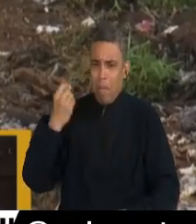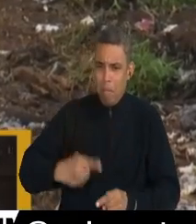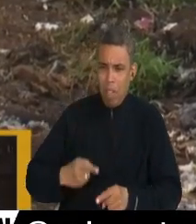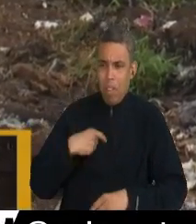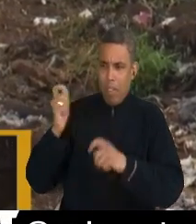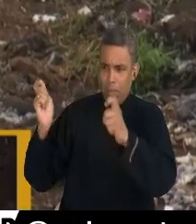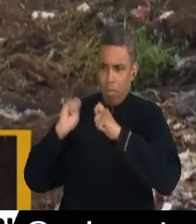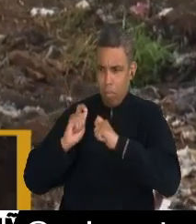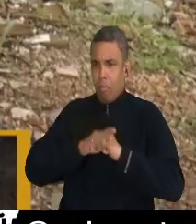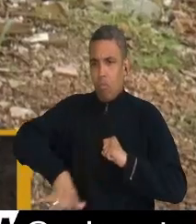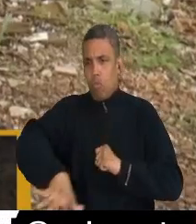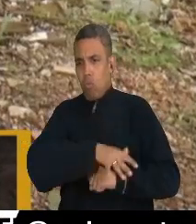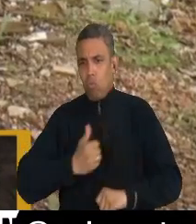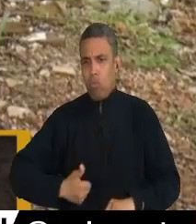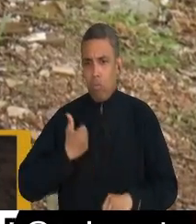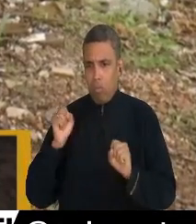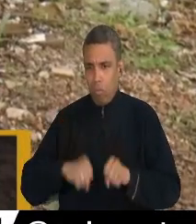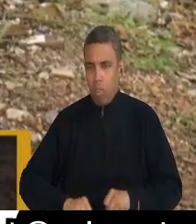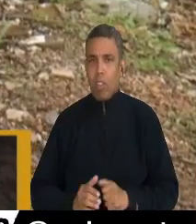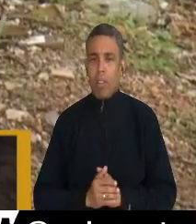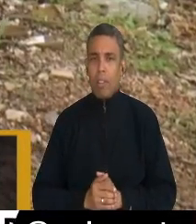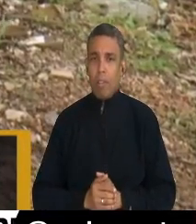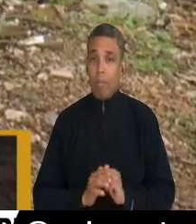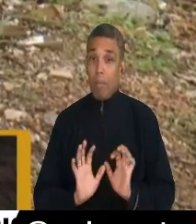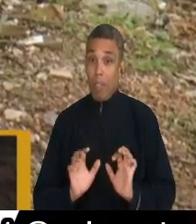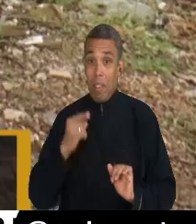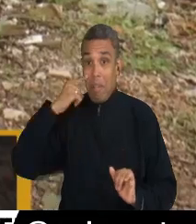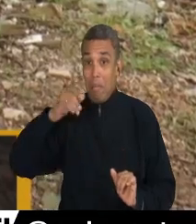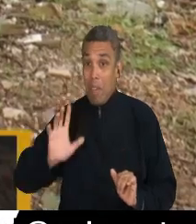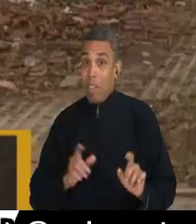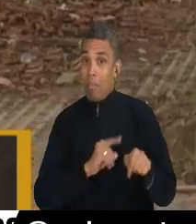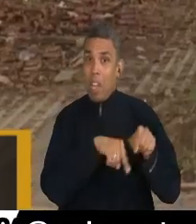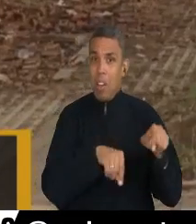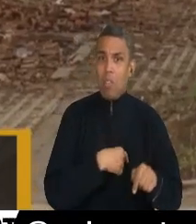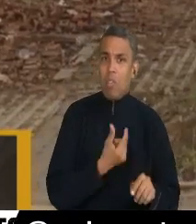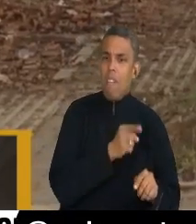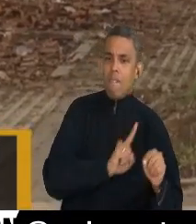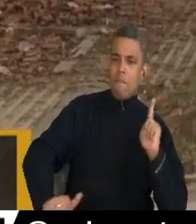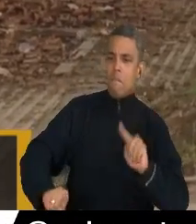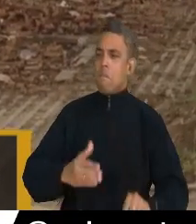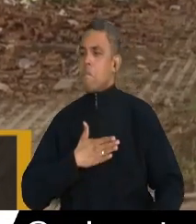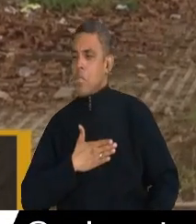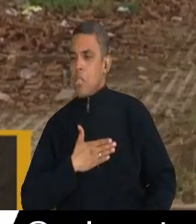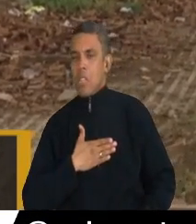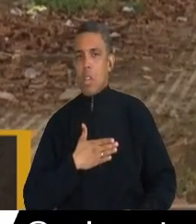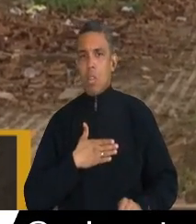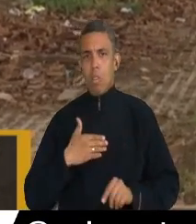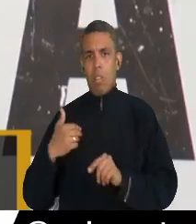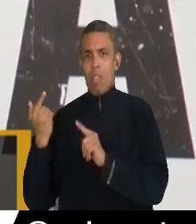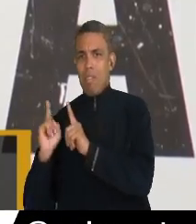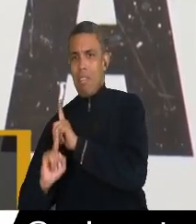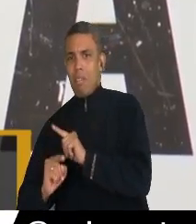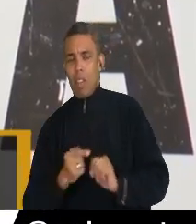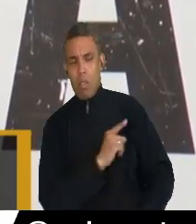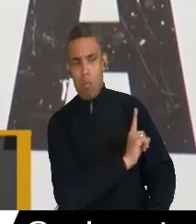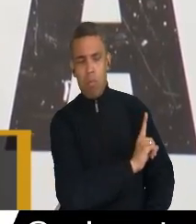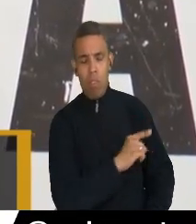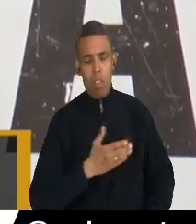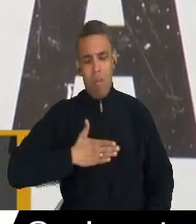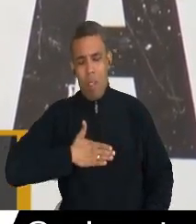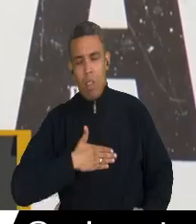últimas horas al parecer llegó otro grupo de ciudadanos a invadir el terreno y se presentó un enfrentamiento. Bueno, ya en